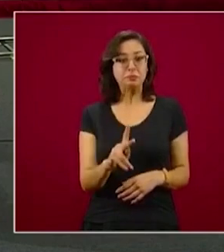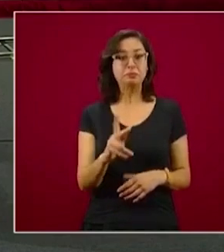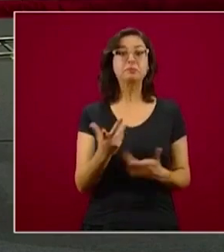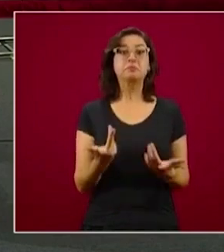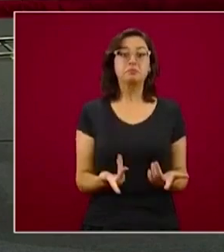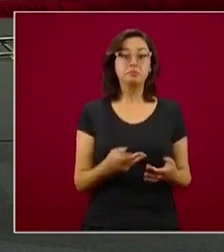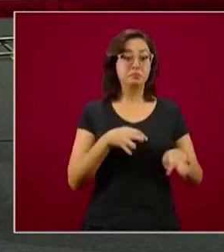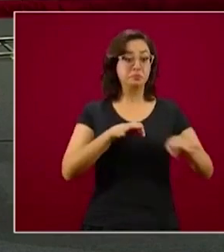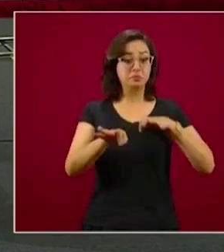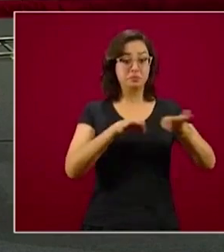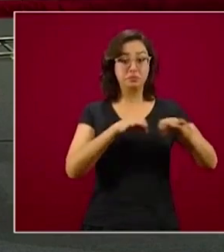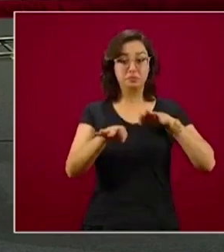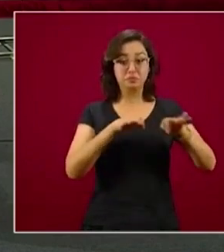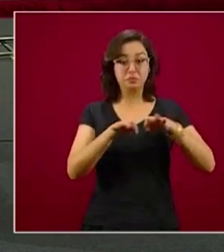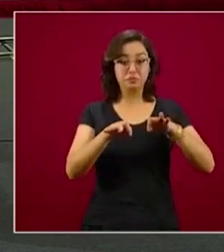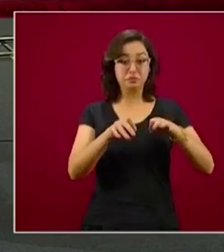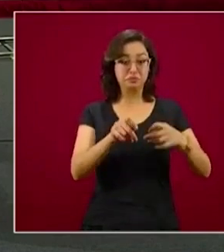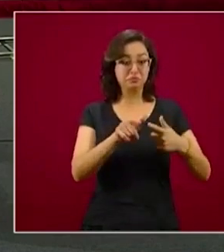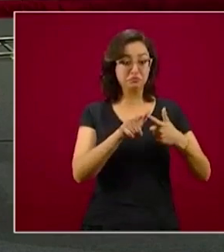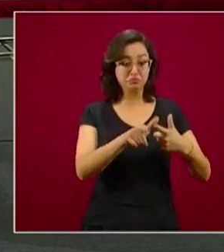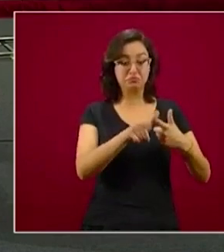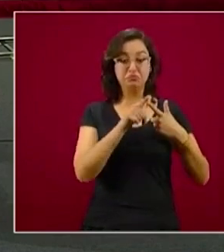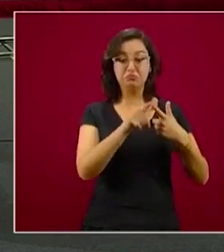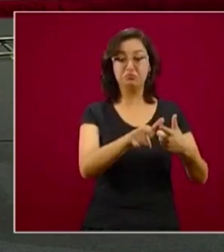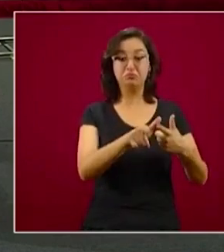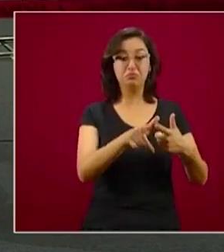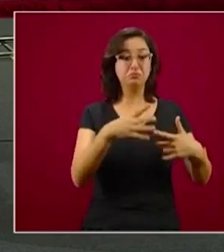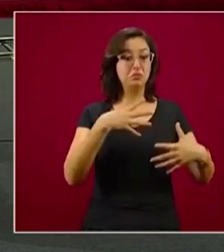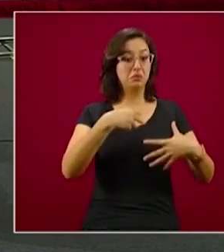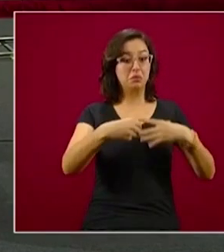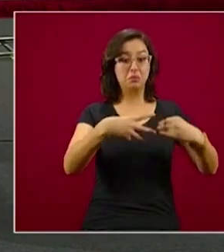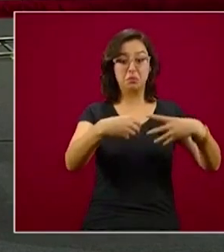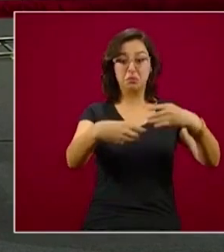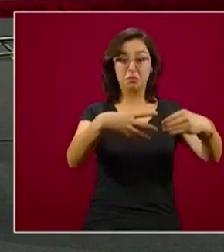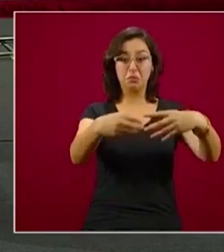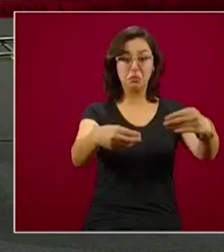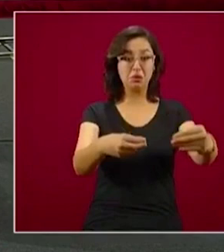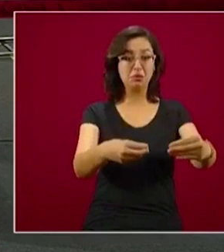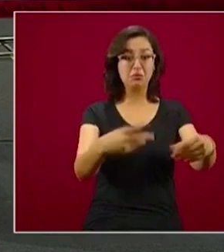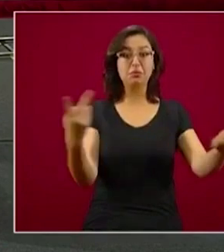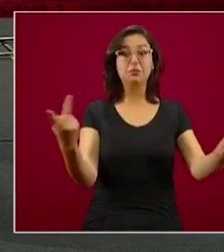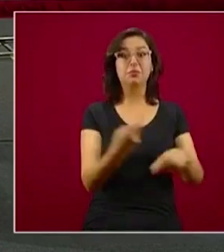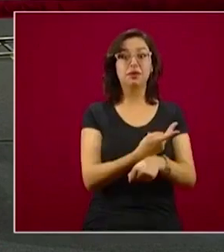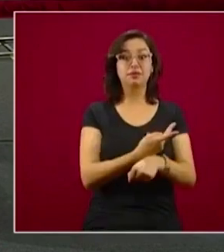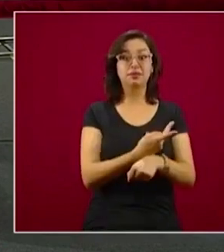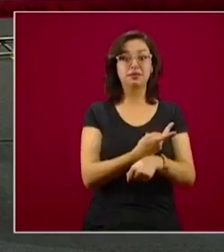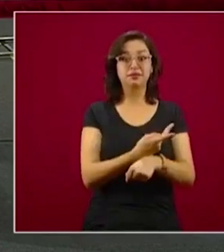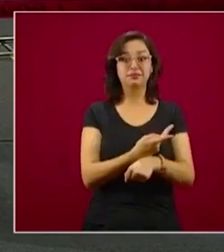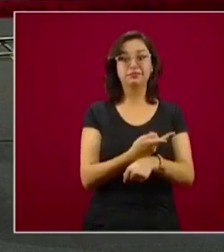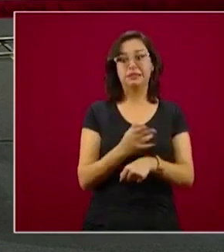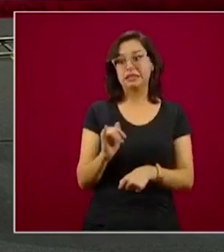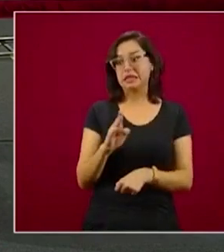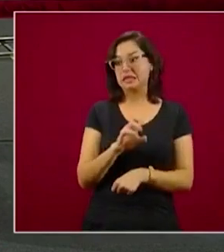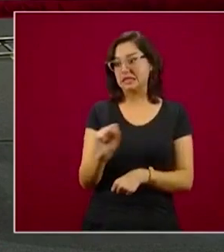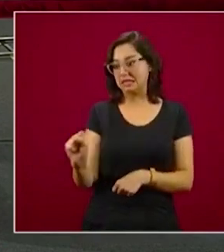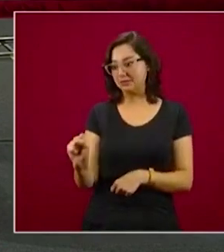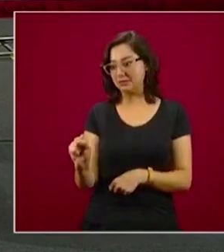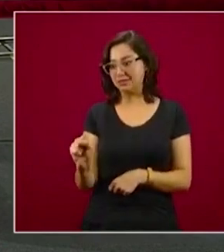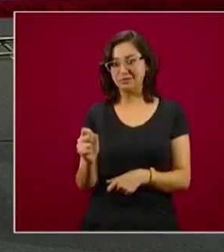y reactivamos las cadenas de contagio, pues recibimos muchos más